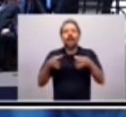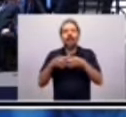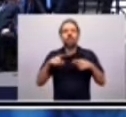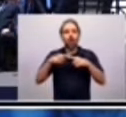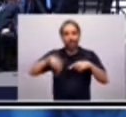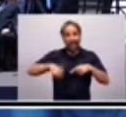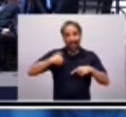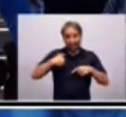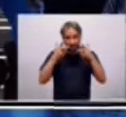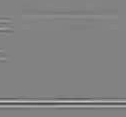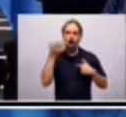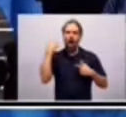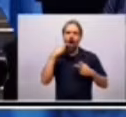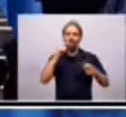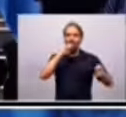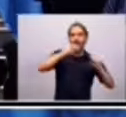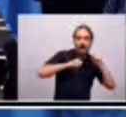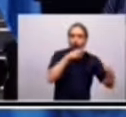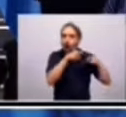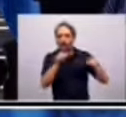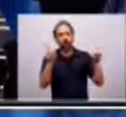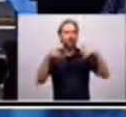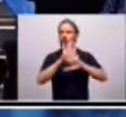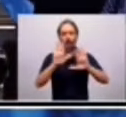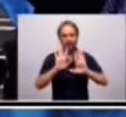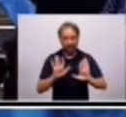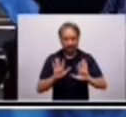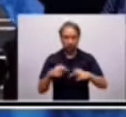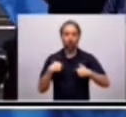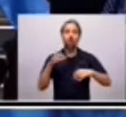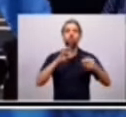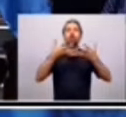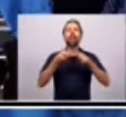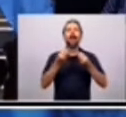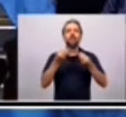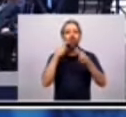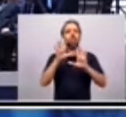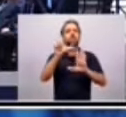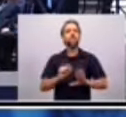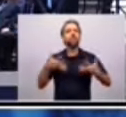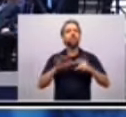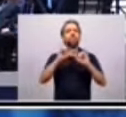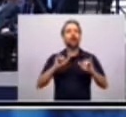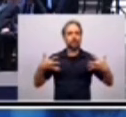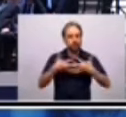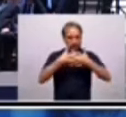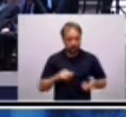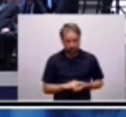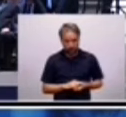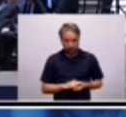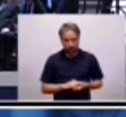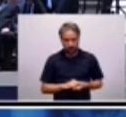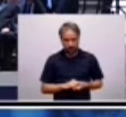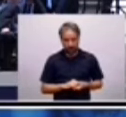es un pro, no, no son, son 300 son leyes. Pero es una ley. Es una ley. Sí, pero no, no, pero no son 50 comisiones tampoco. ¿Querés que te cuente? Son presupuesto, asuntos